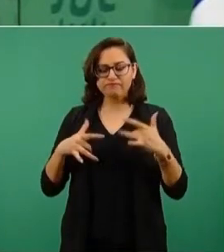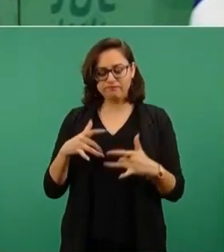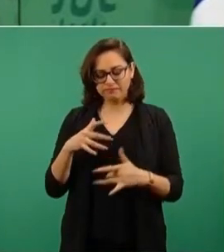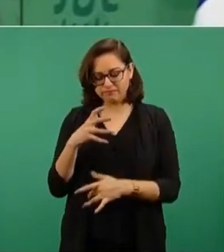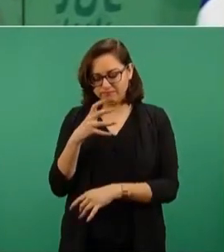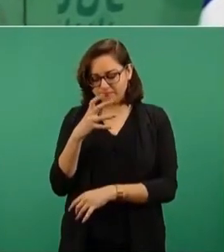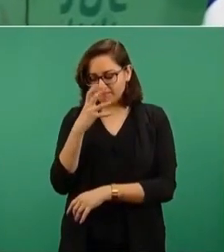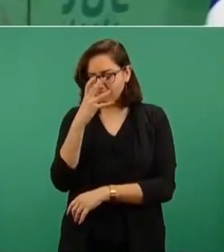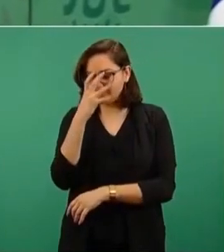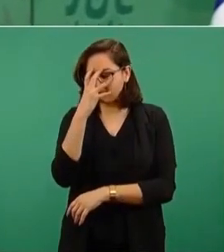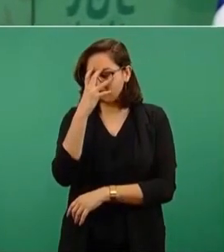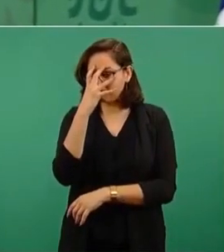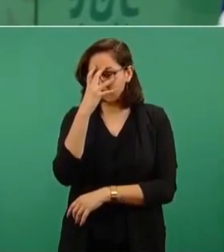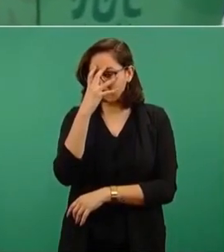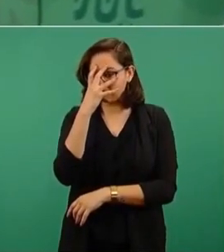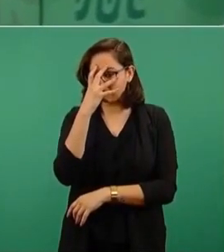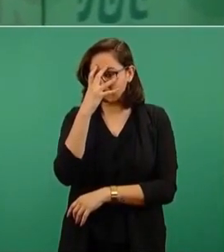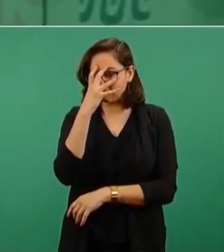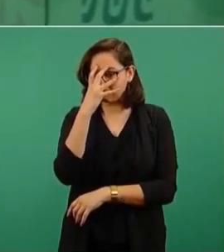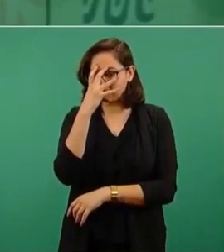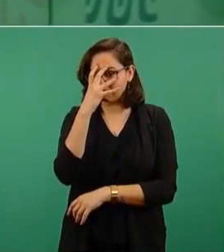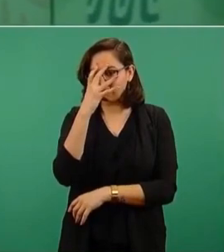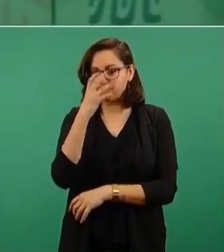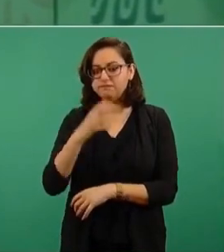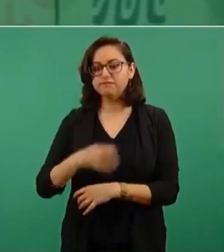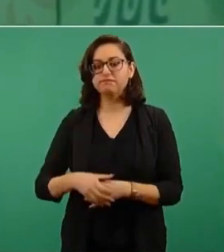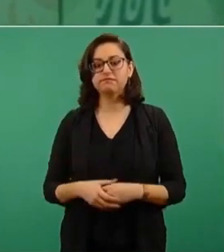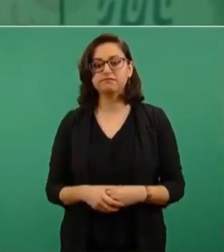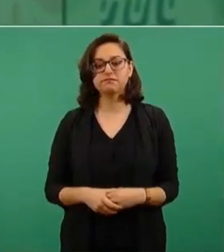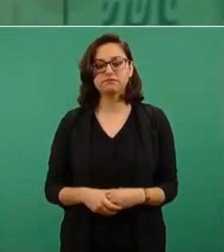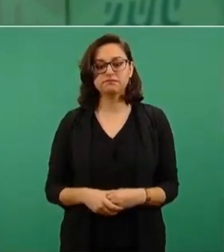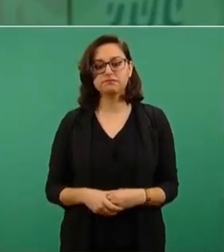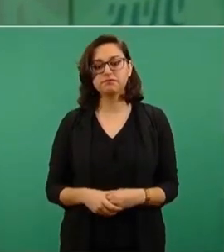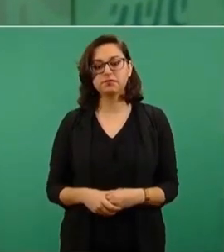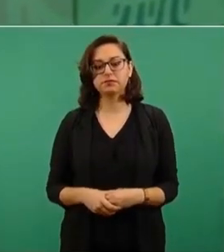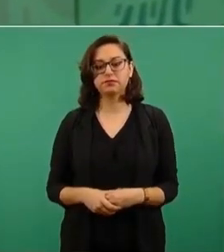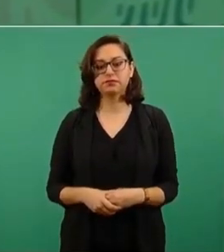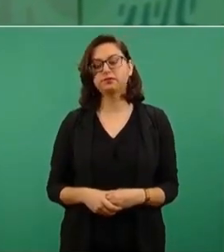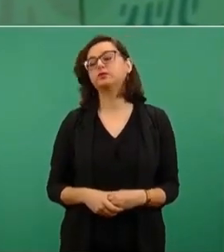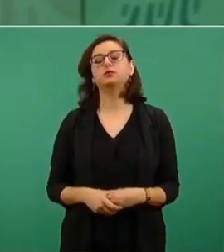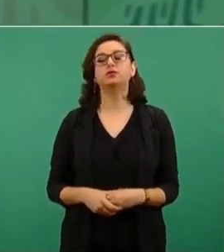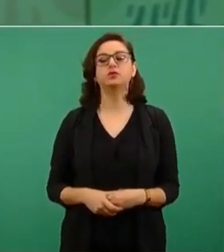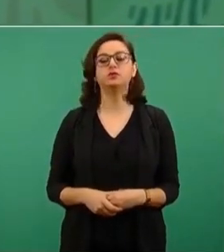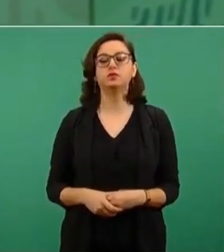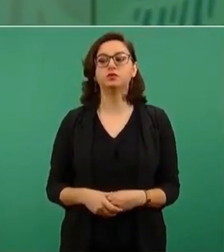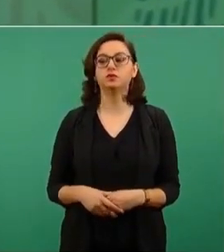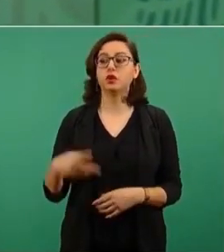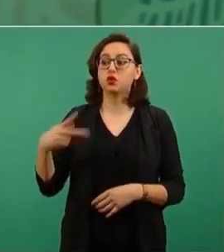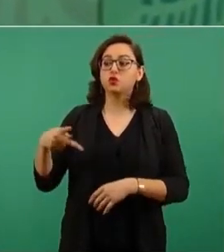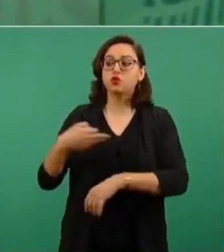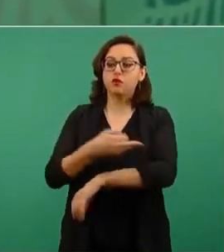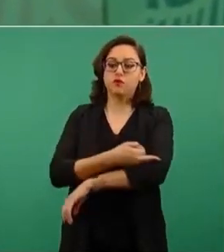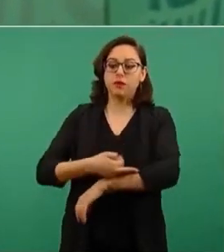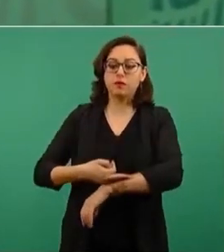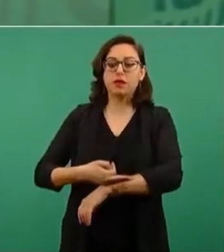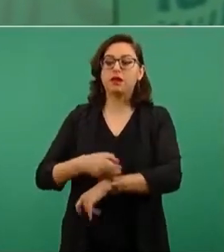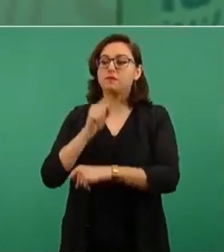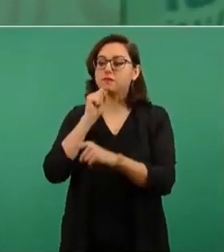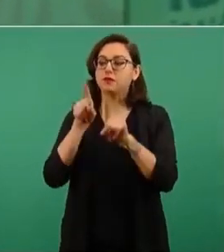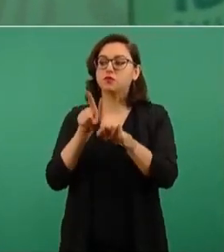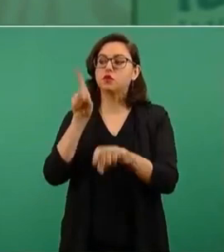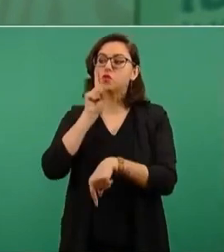decir a sus familiares las mujeres salvadoreñas mexicanas